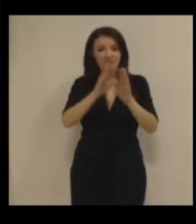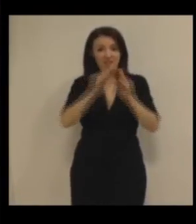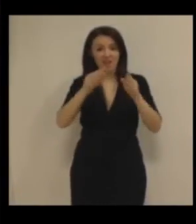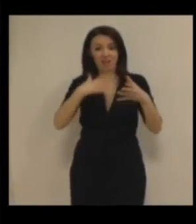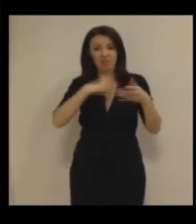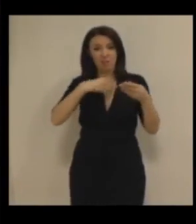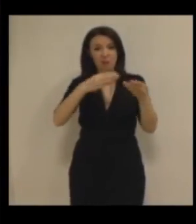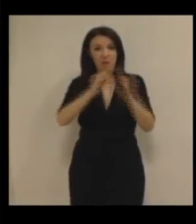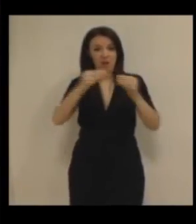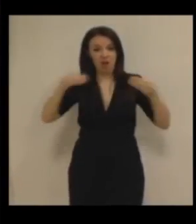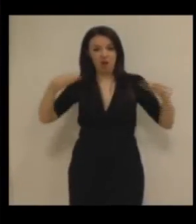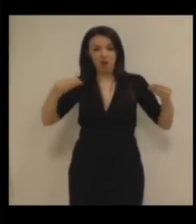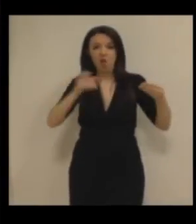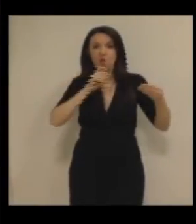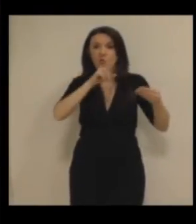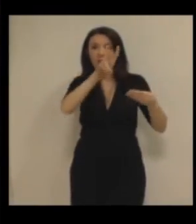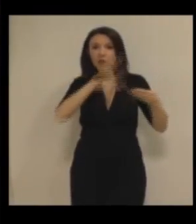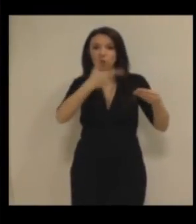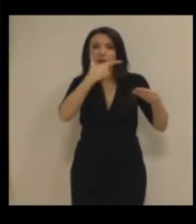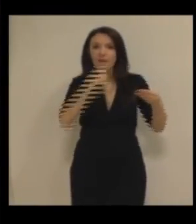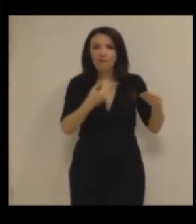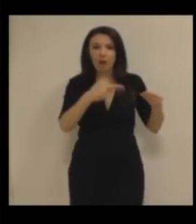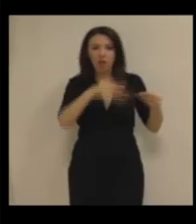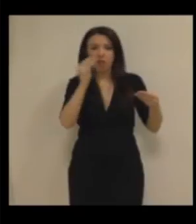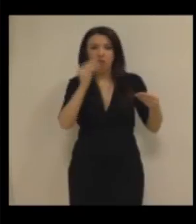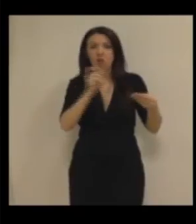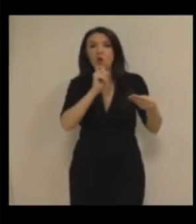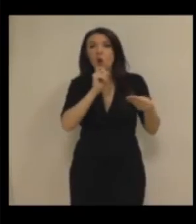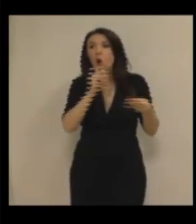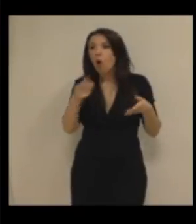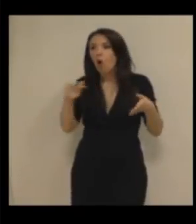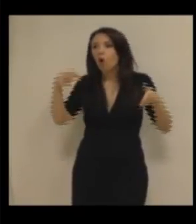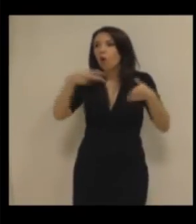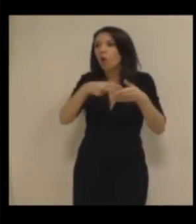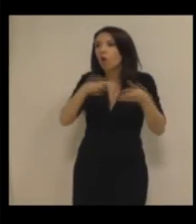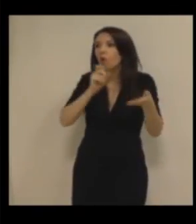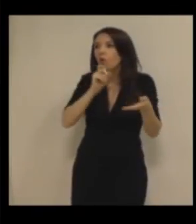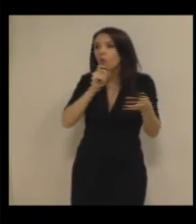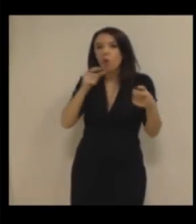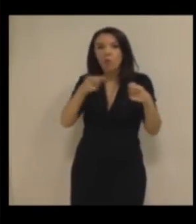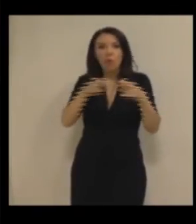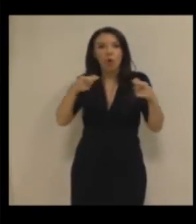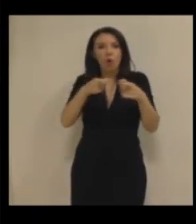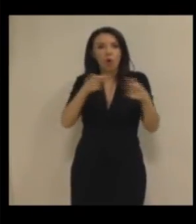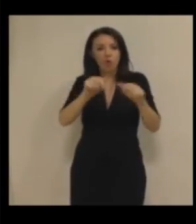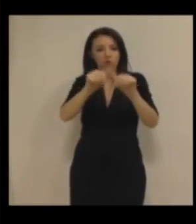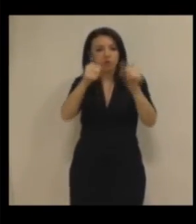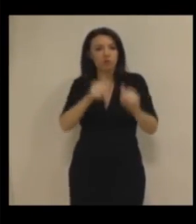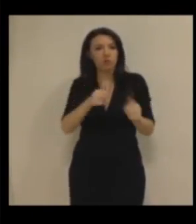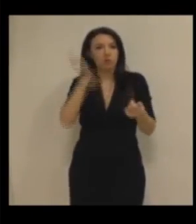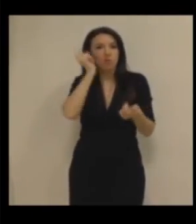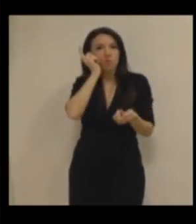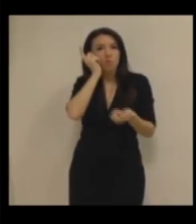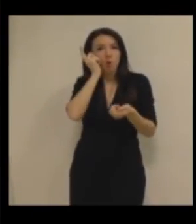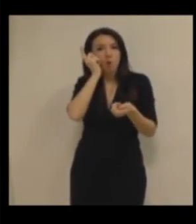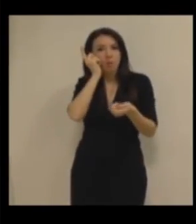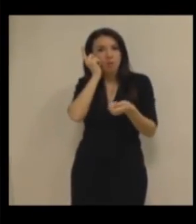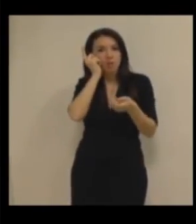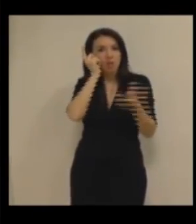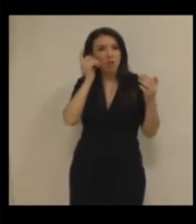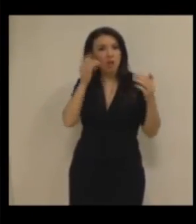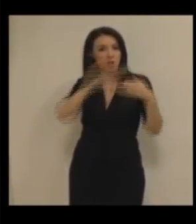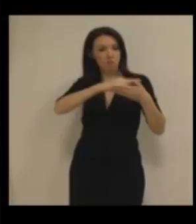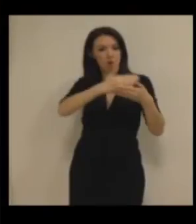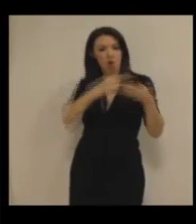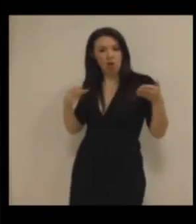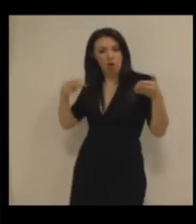en lectura fácil, o cómo se conecta, como decía Miguel Ángel, un puerto, cómo se configura un teléfono, no